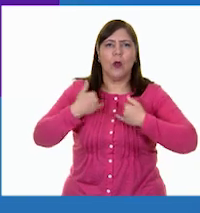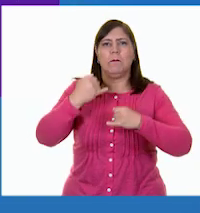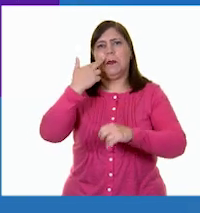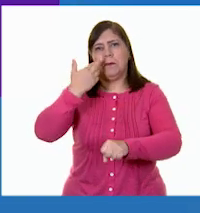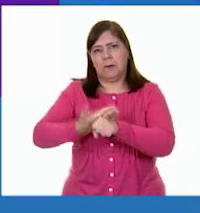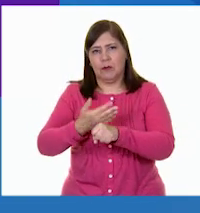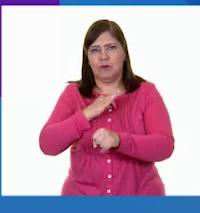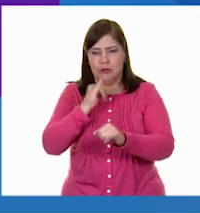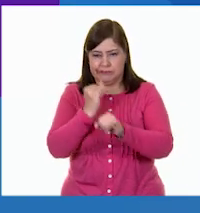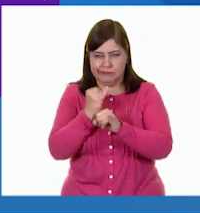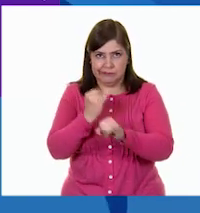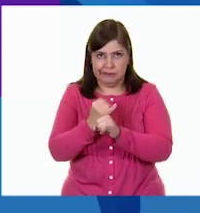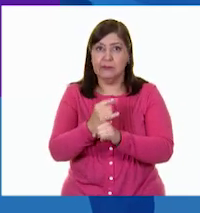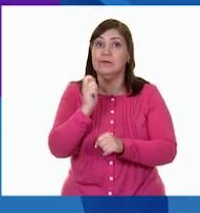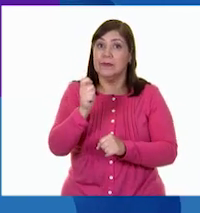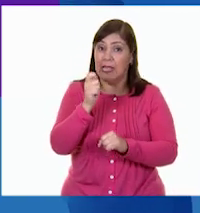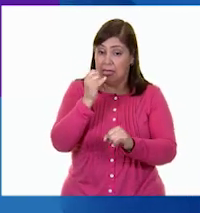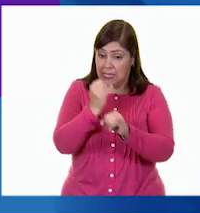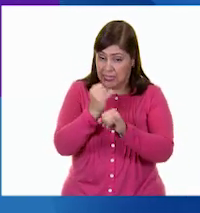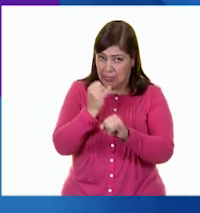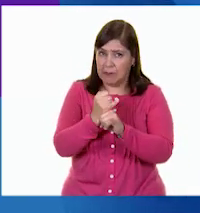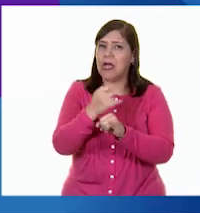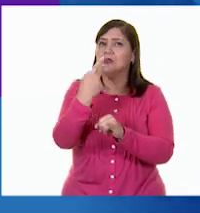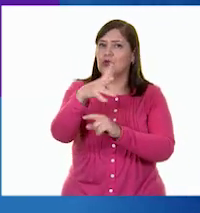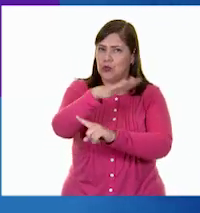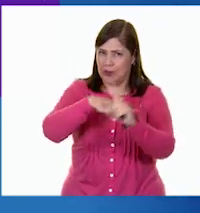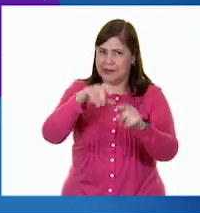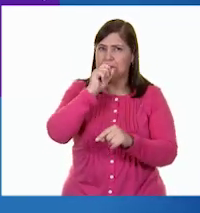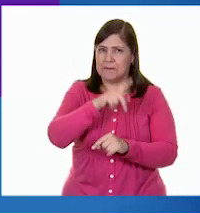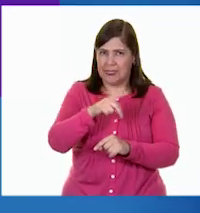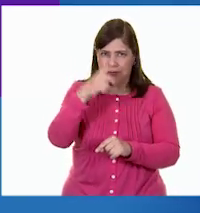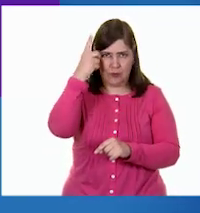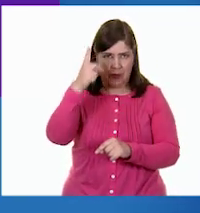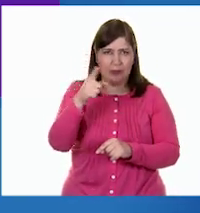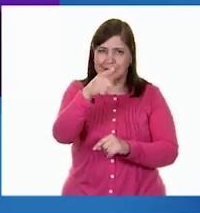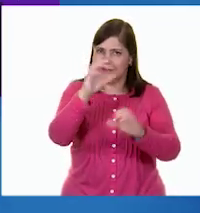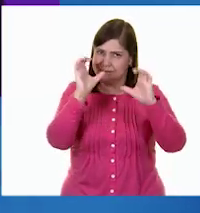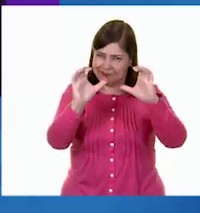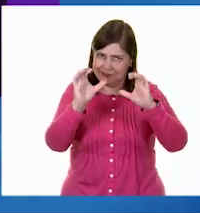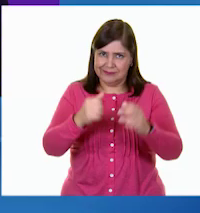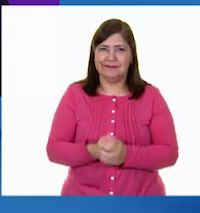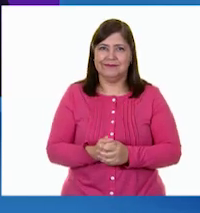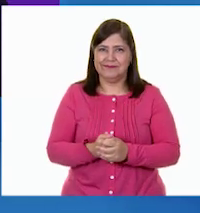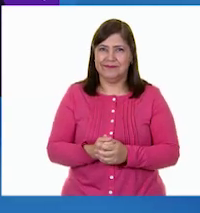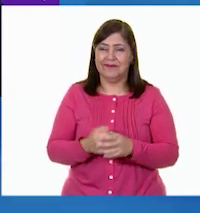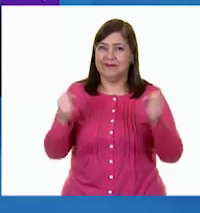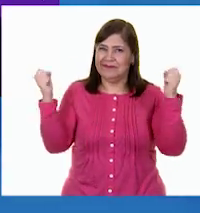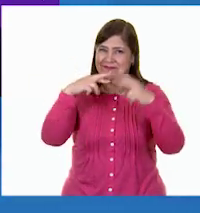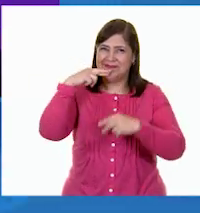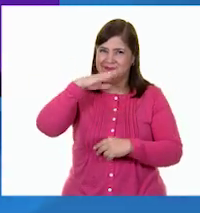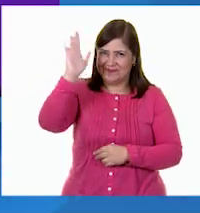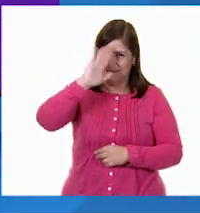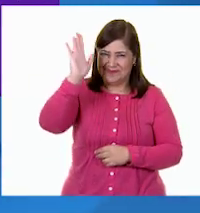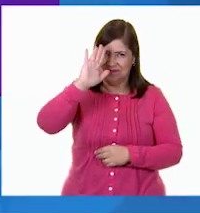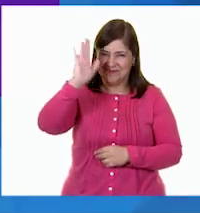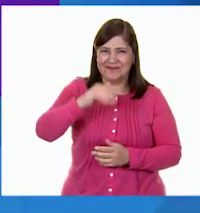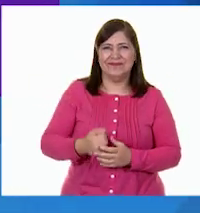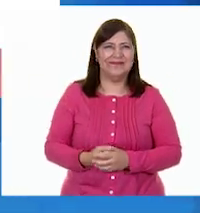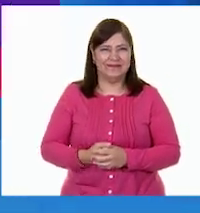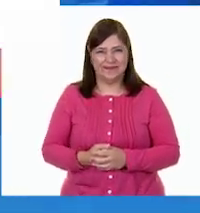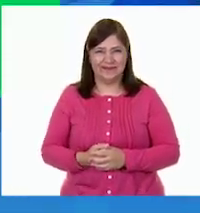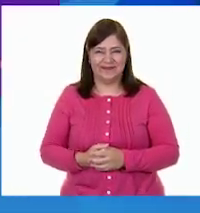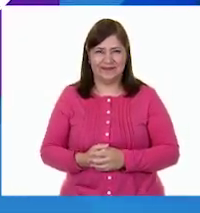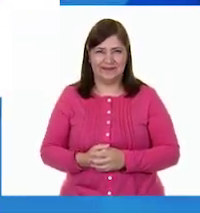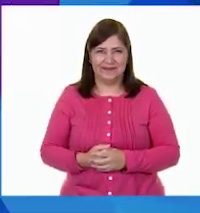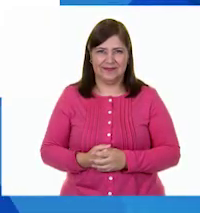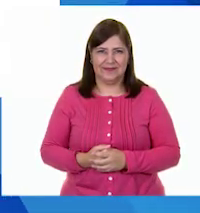tú. El ciberespacio también es tu espacio. ¡Cuídate! Hasta la próxima, chicas y chicos. ¡Adiós!